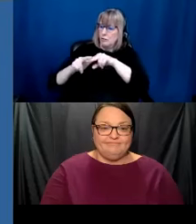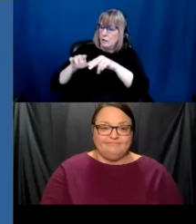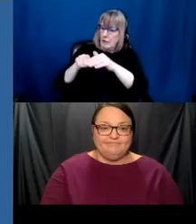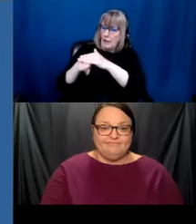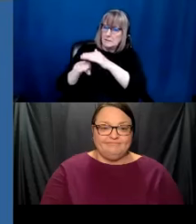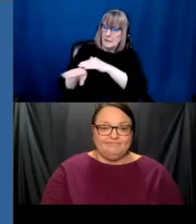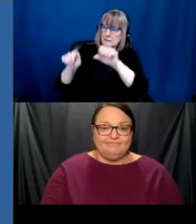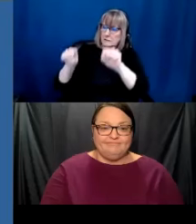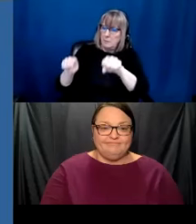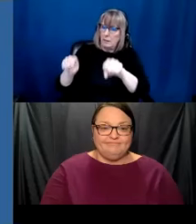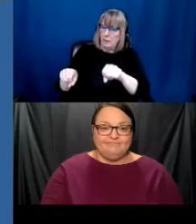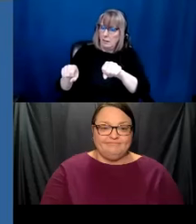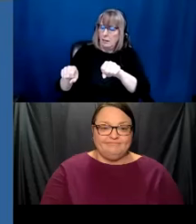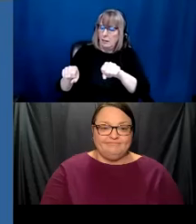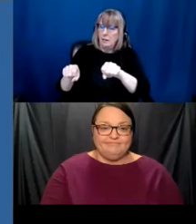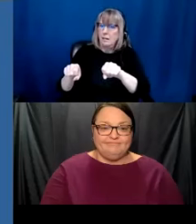presenciales.